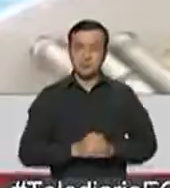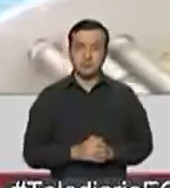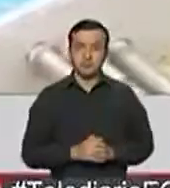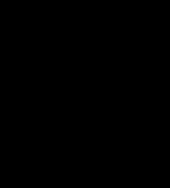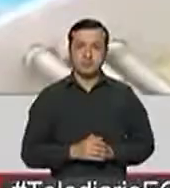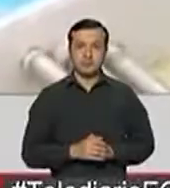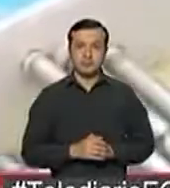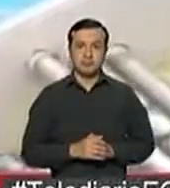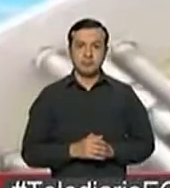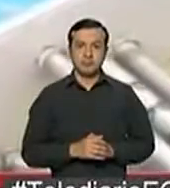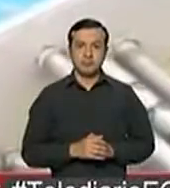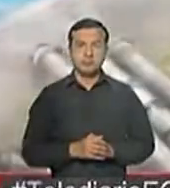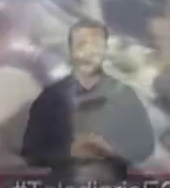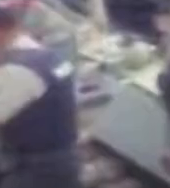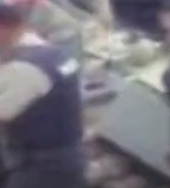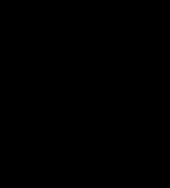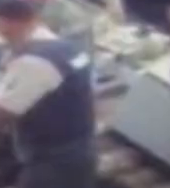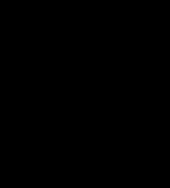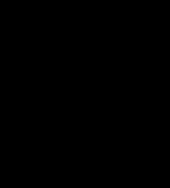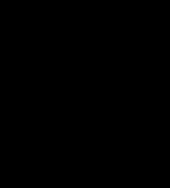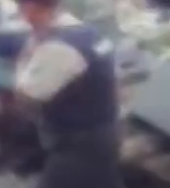Medios Públicos.